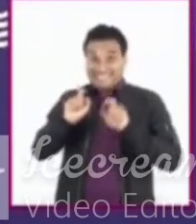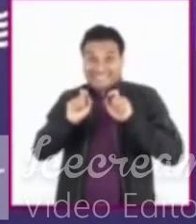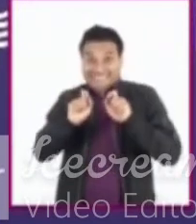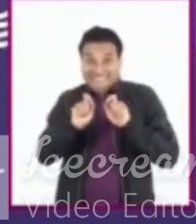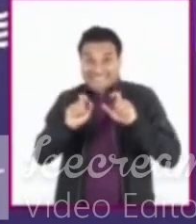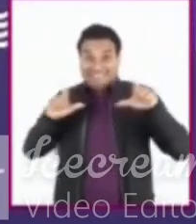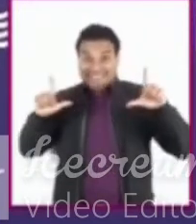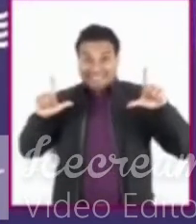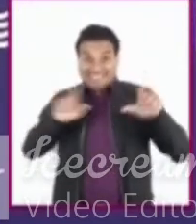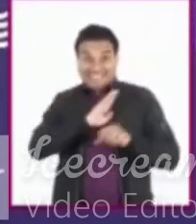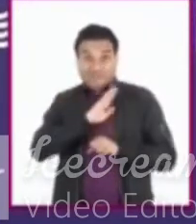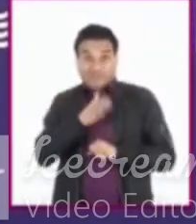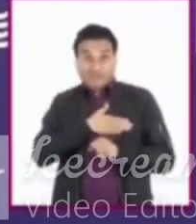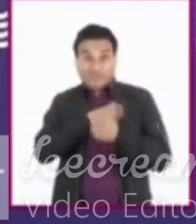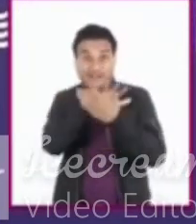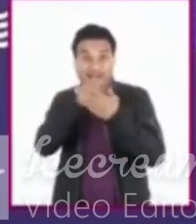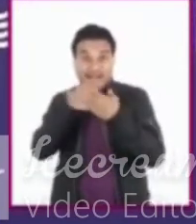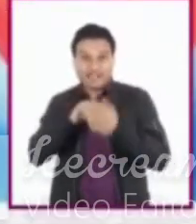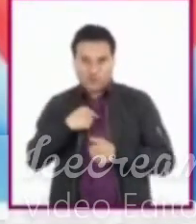su televisión.